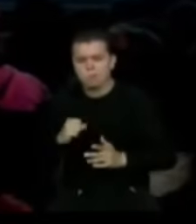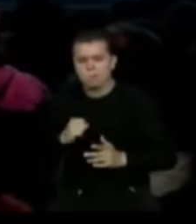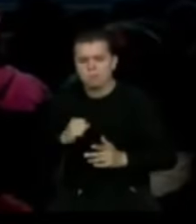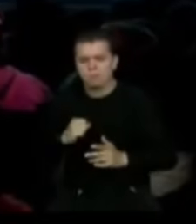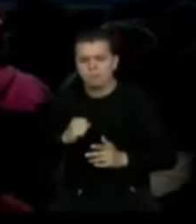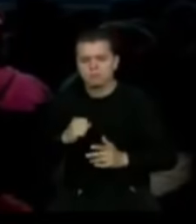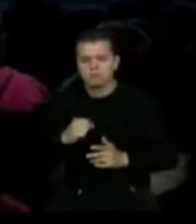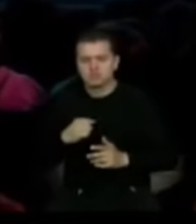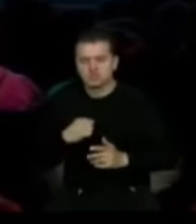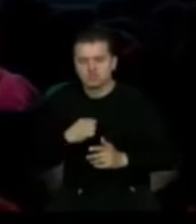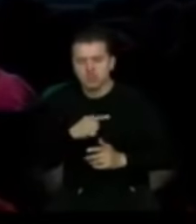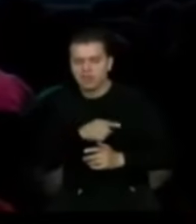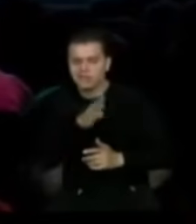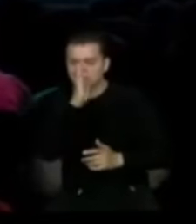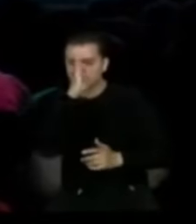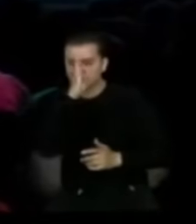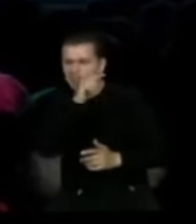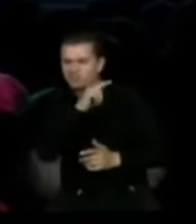que crean.